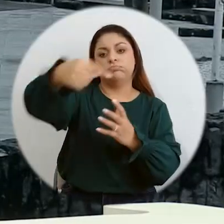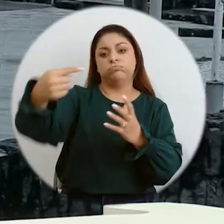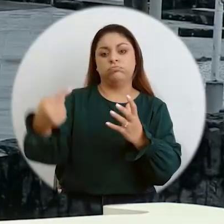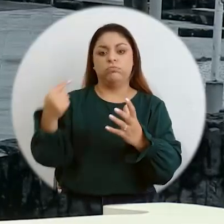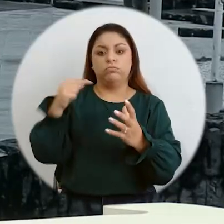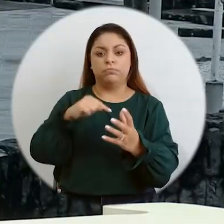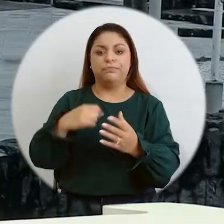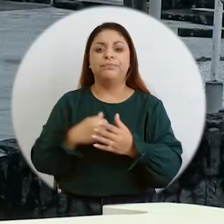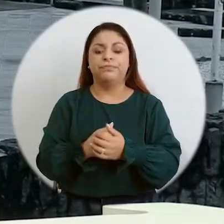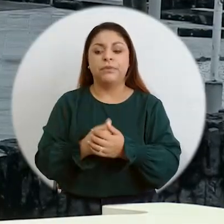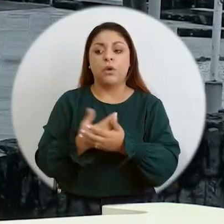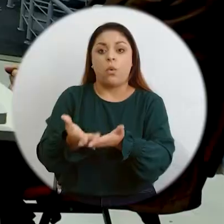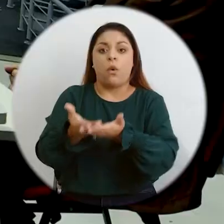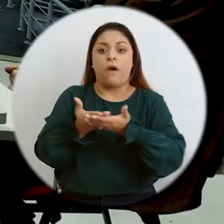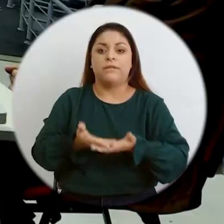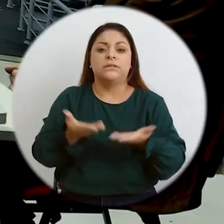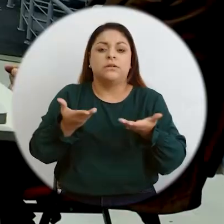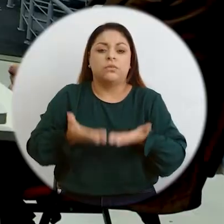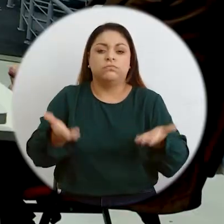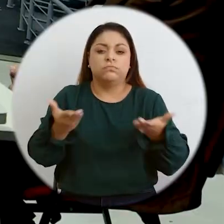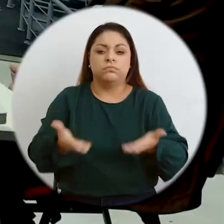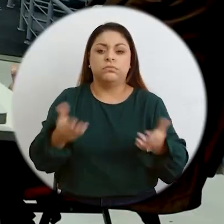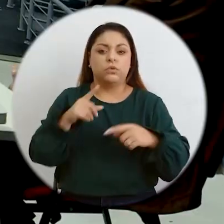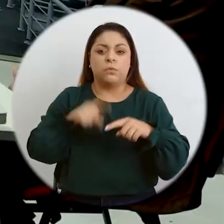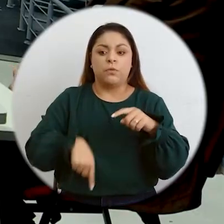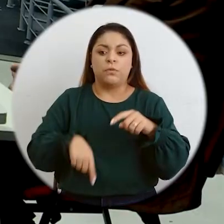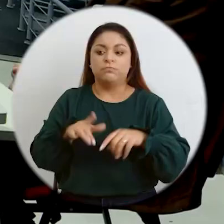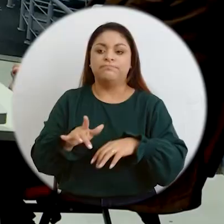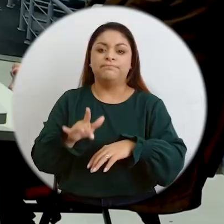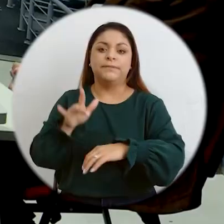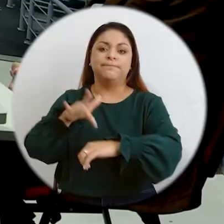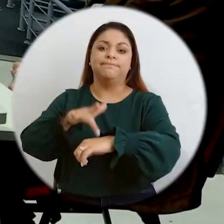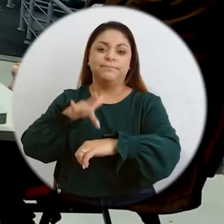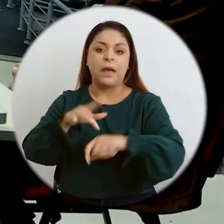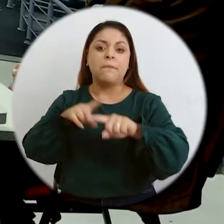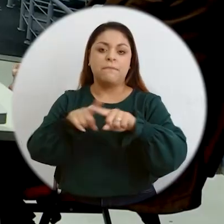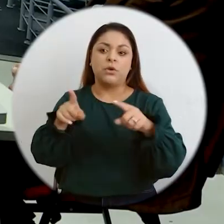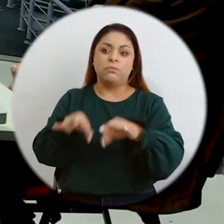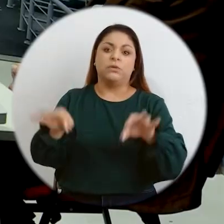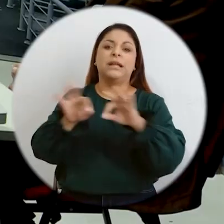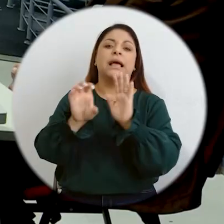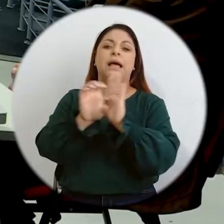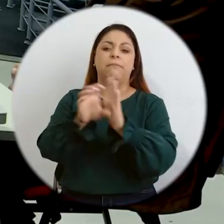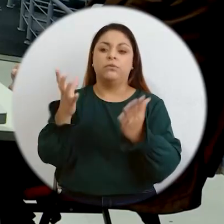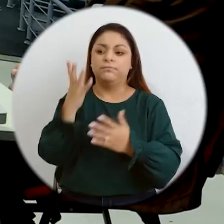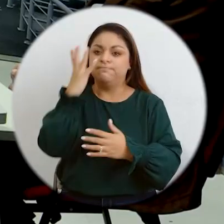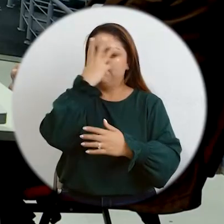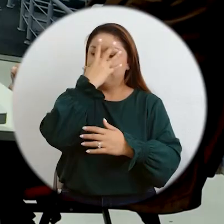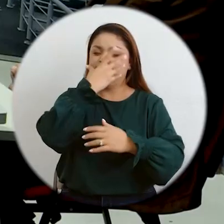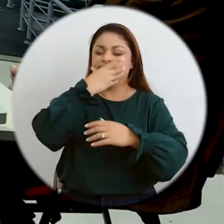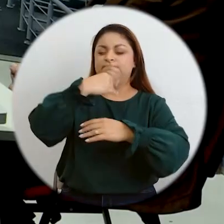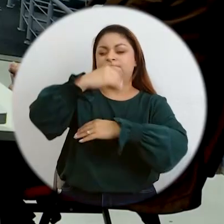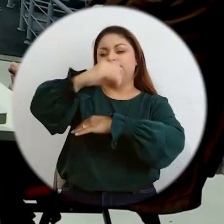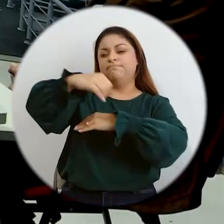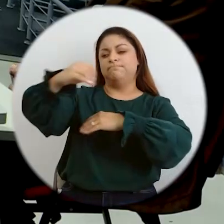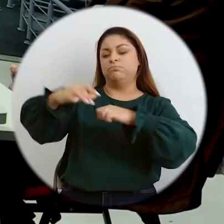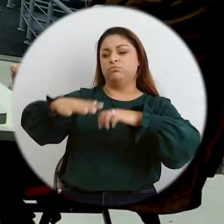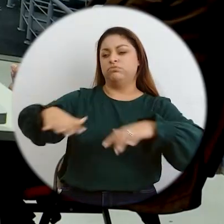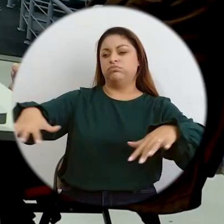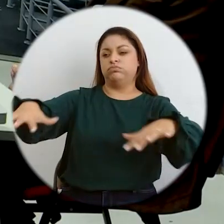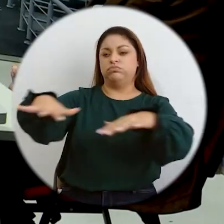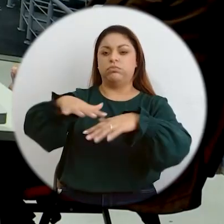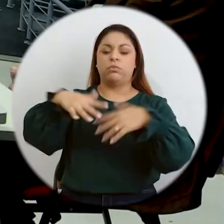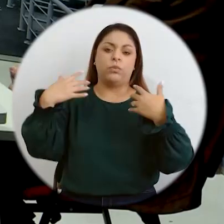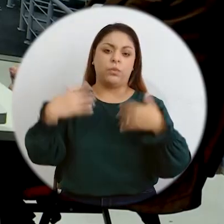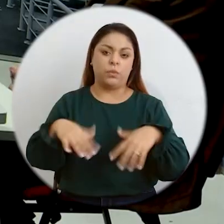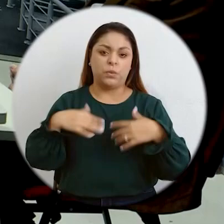Nos ofrecen bienes intangibles, ¿verdad?, sumamente importantes, la belleza de los mares y los océanos,